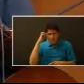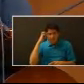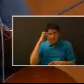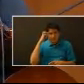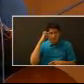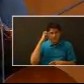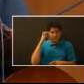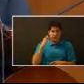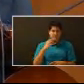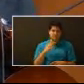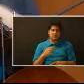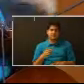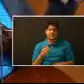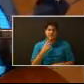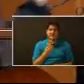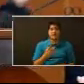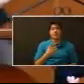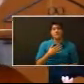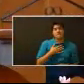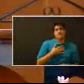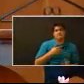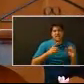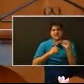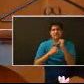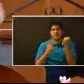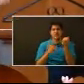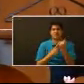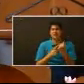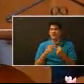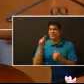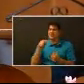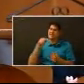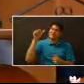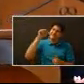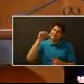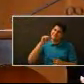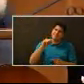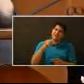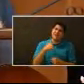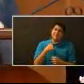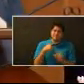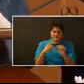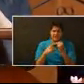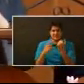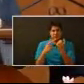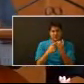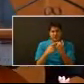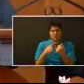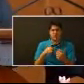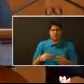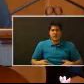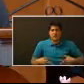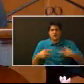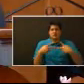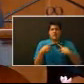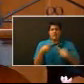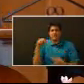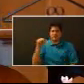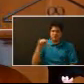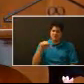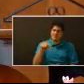mi realidad ahorita es esta, nuestra realidad es esta. Lo que me está pasando ahorita es esto. Entonces, ¿cómo